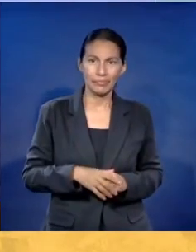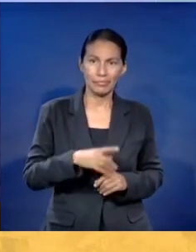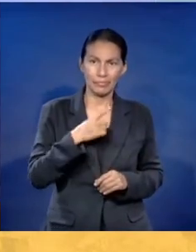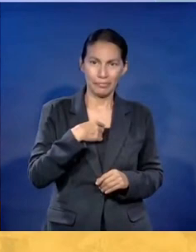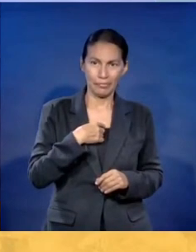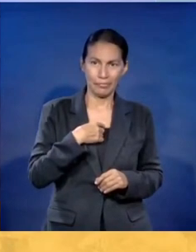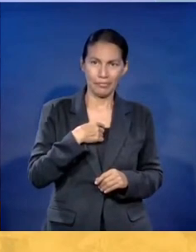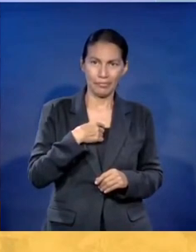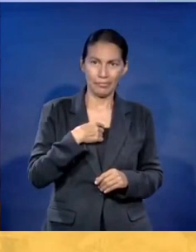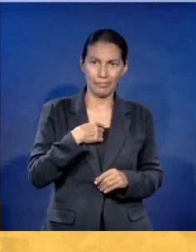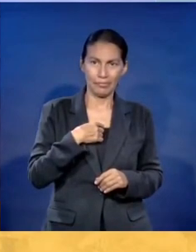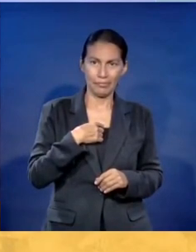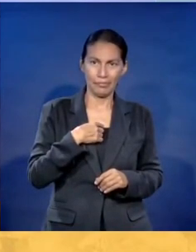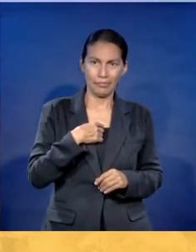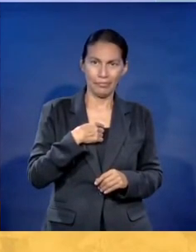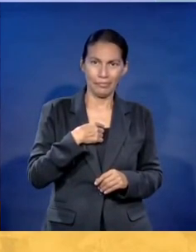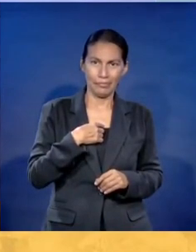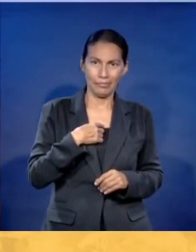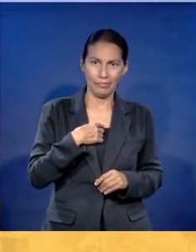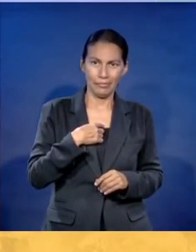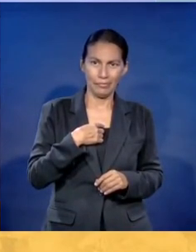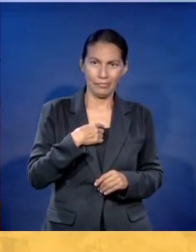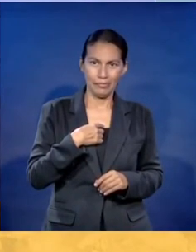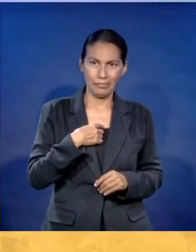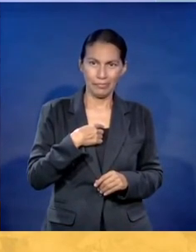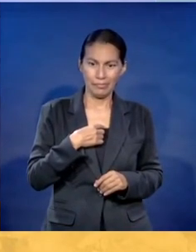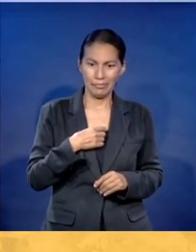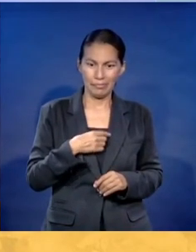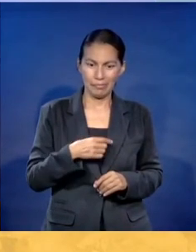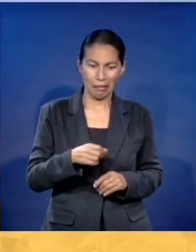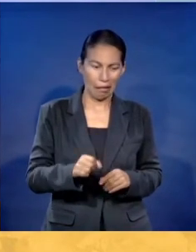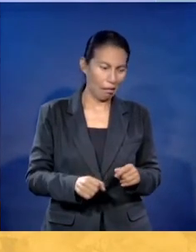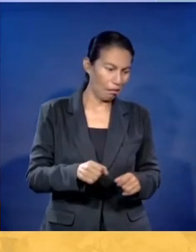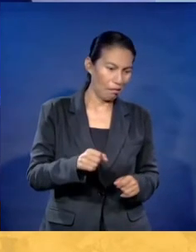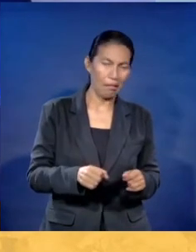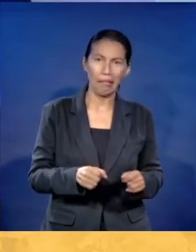ni siquiera sabía dónde estaba la palanca esa abrí